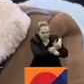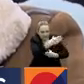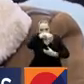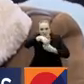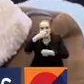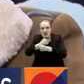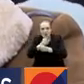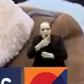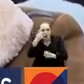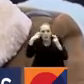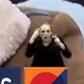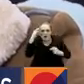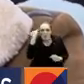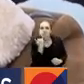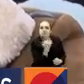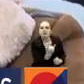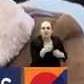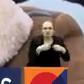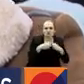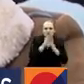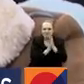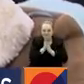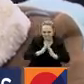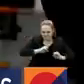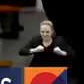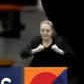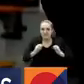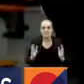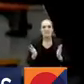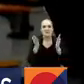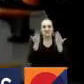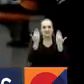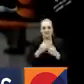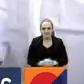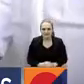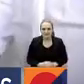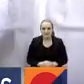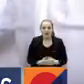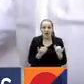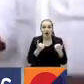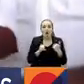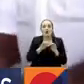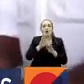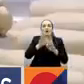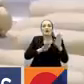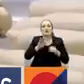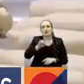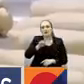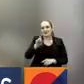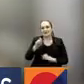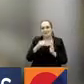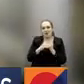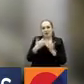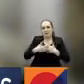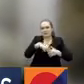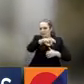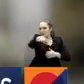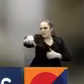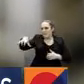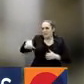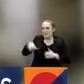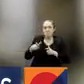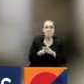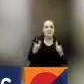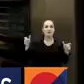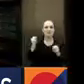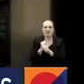traen y incorporémoslos en nuestros equipos de trabajo. Hasta el momento se han postulado 16.000 empresas. Las regiones que han creado más empleos